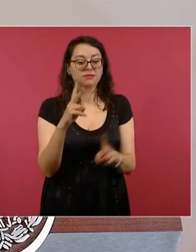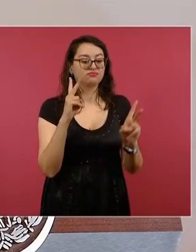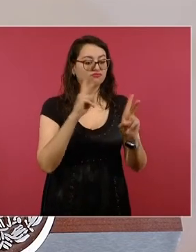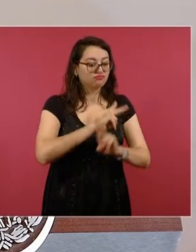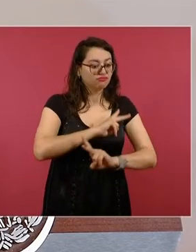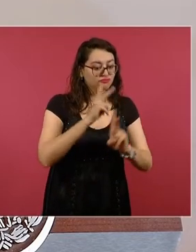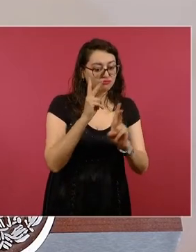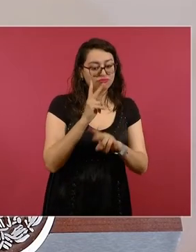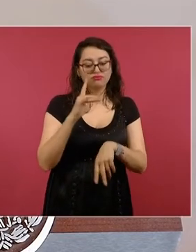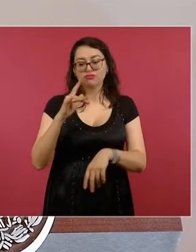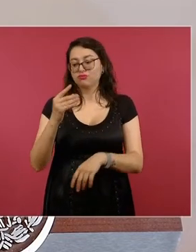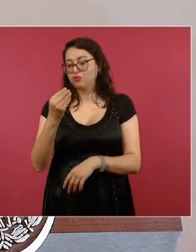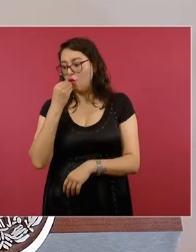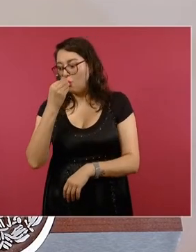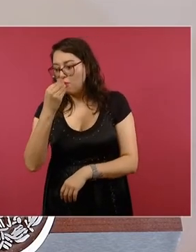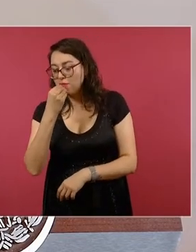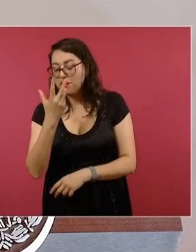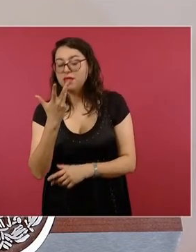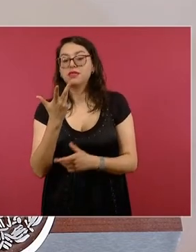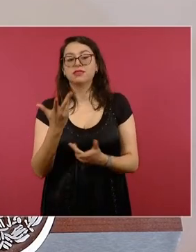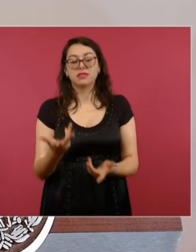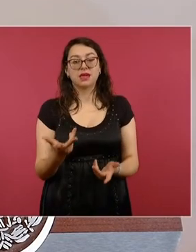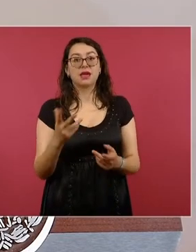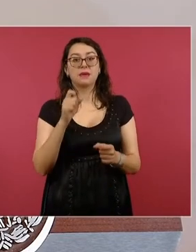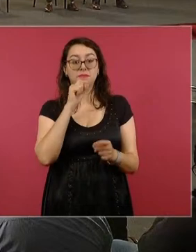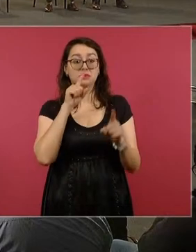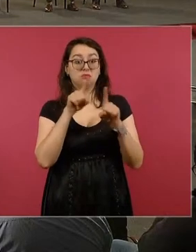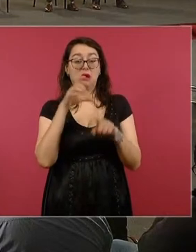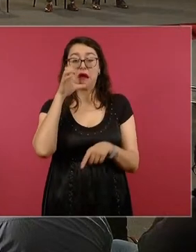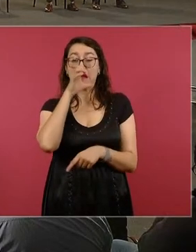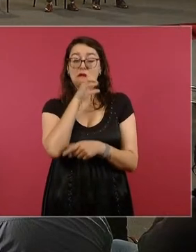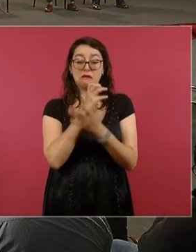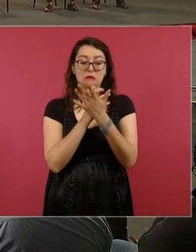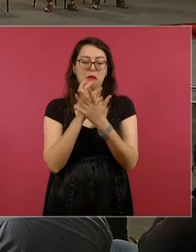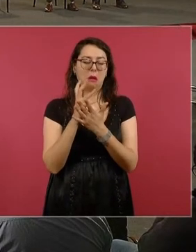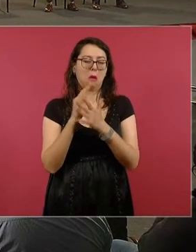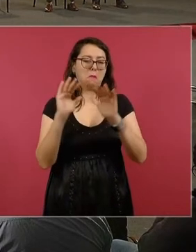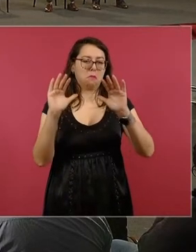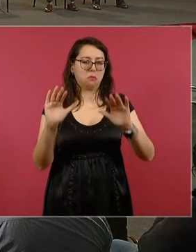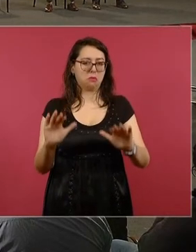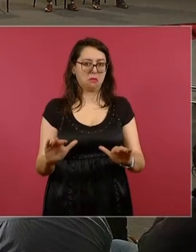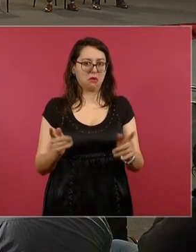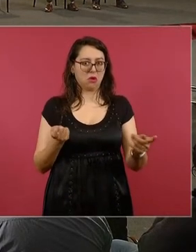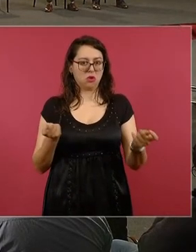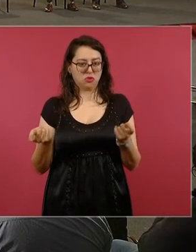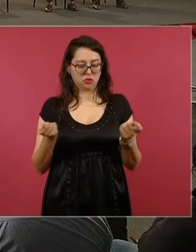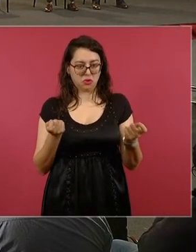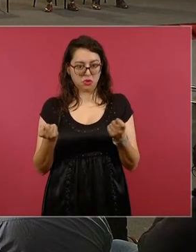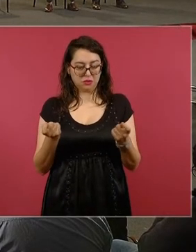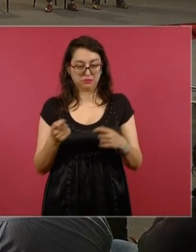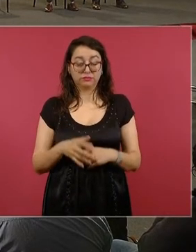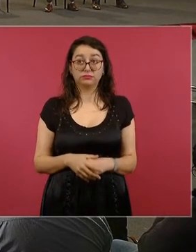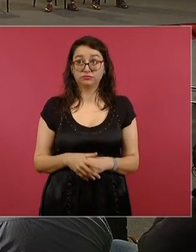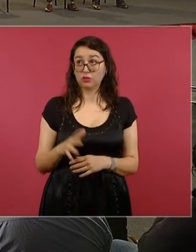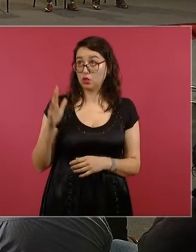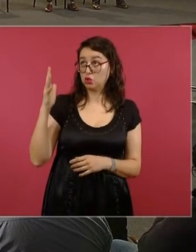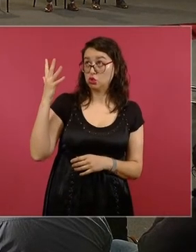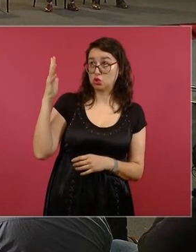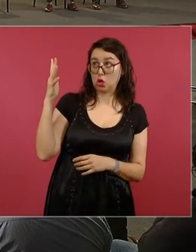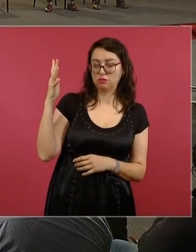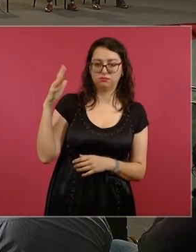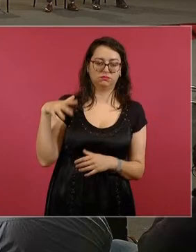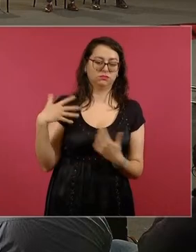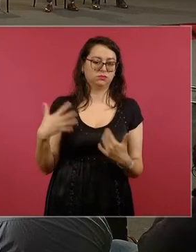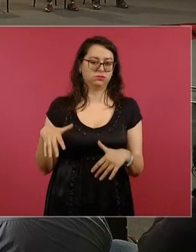para los animales y amortiguan el calentamiento de nuestro planeta. La presencia del sol, en